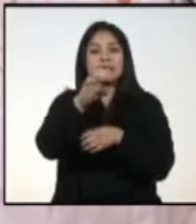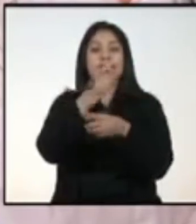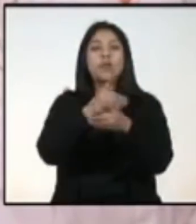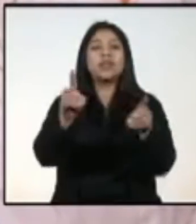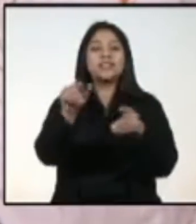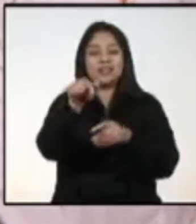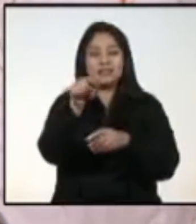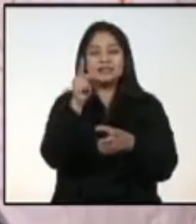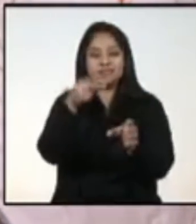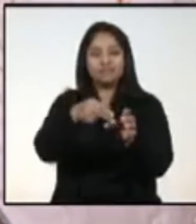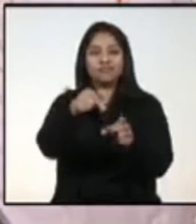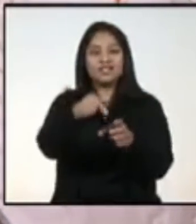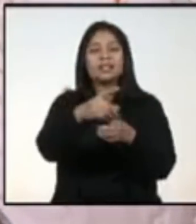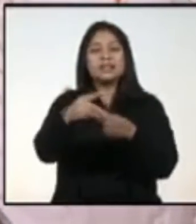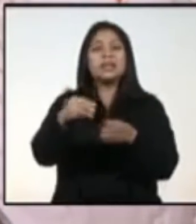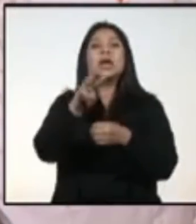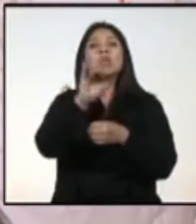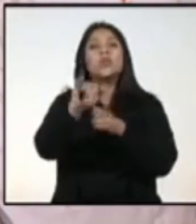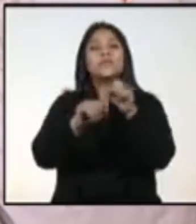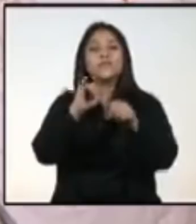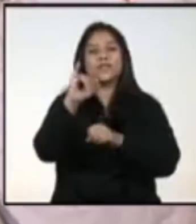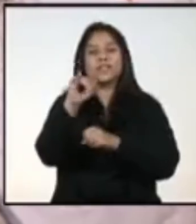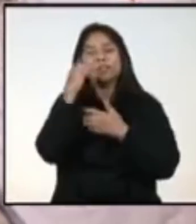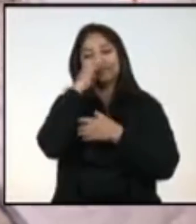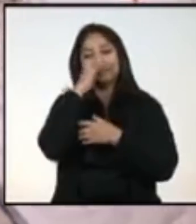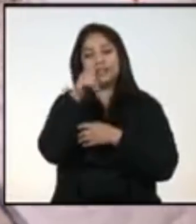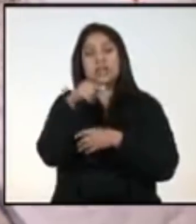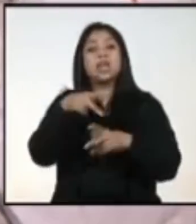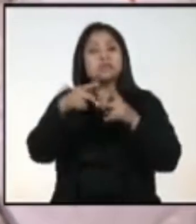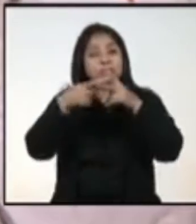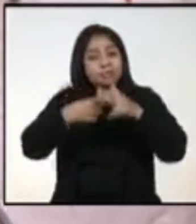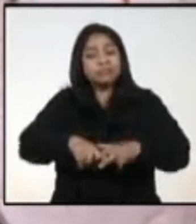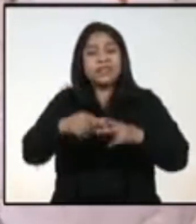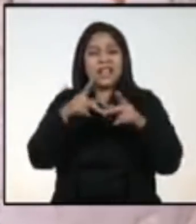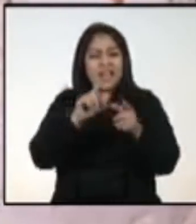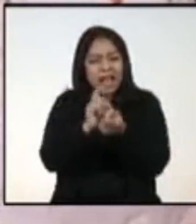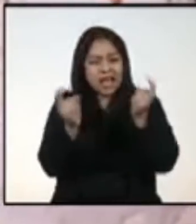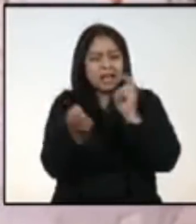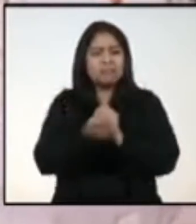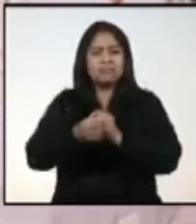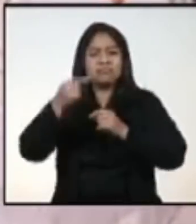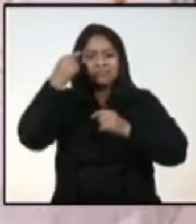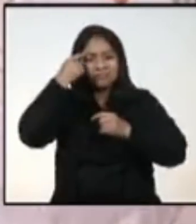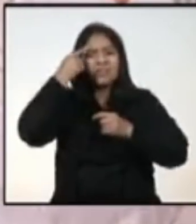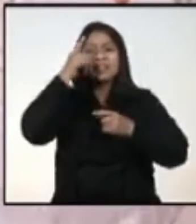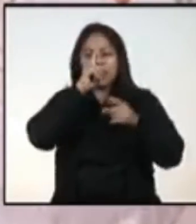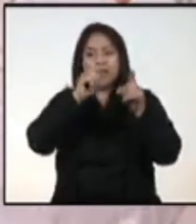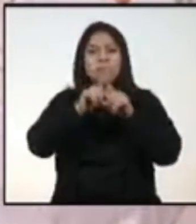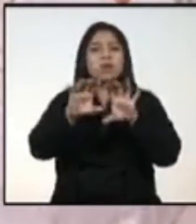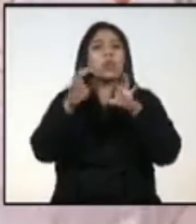democracia. Esto principia a cambiar y a romper paradigmas de cómo debe ser la educación en